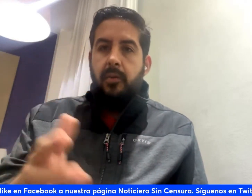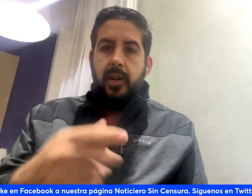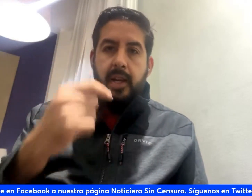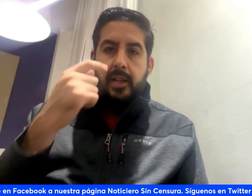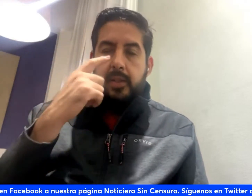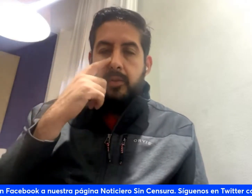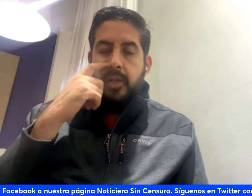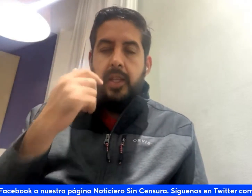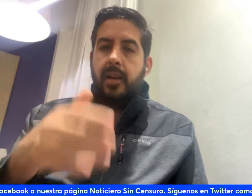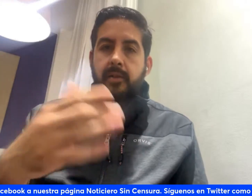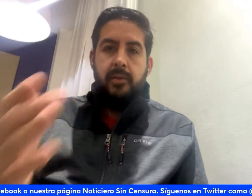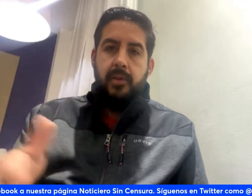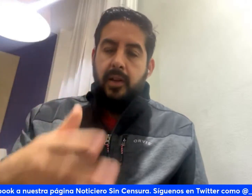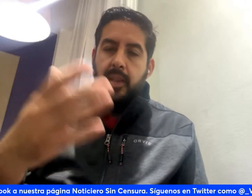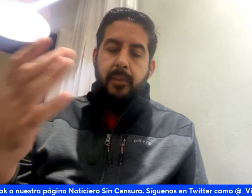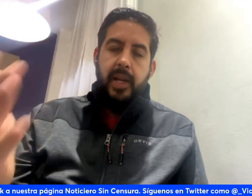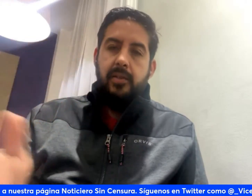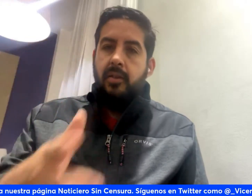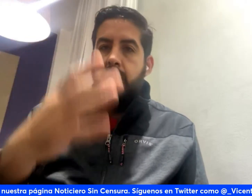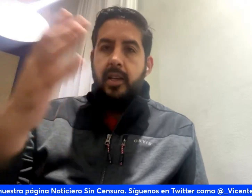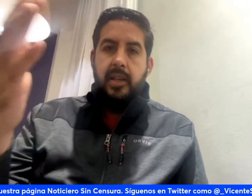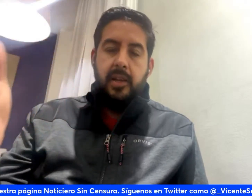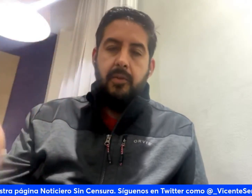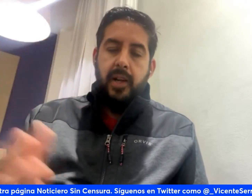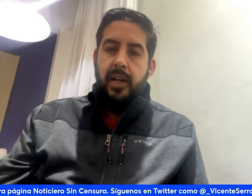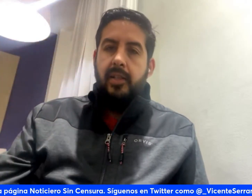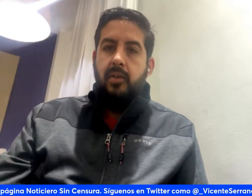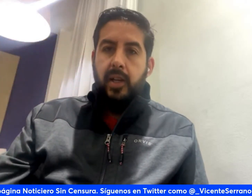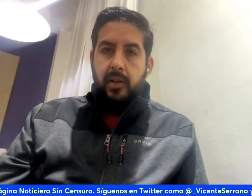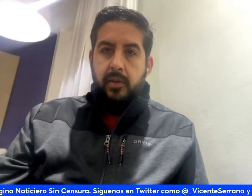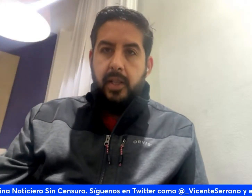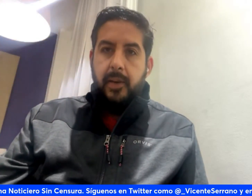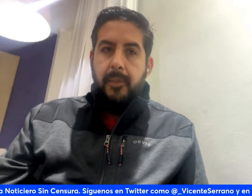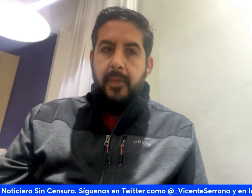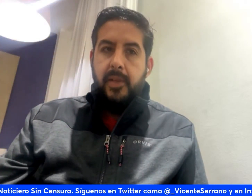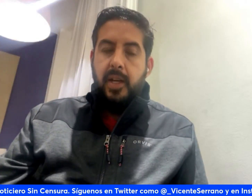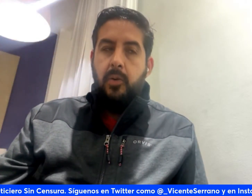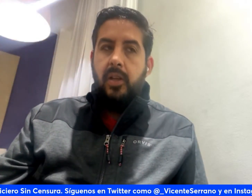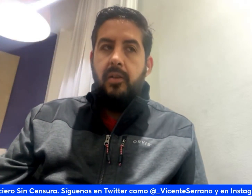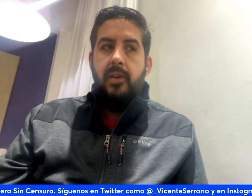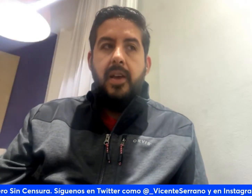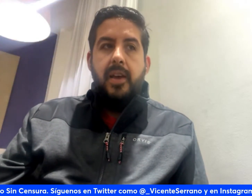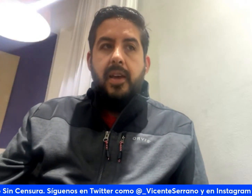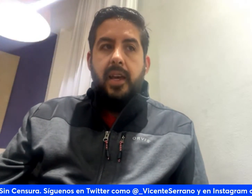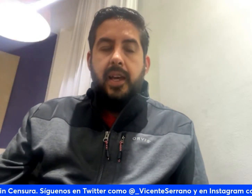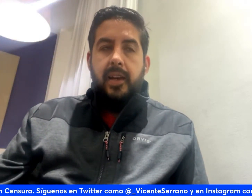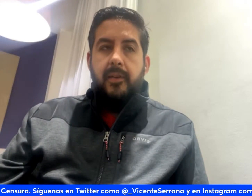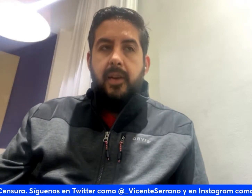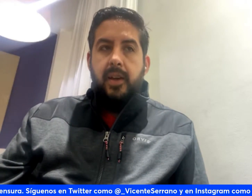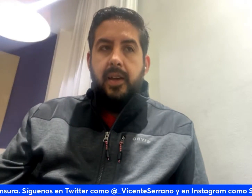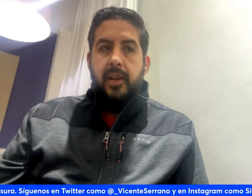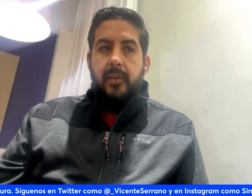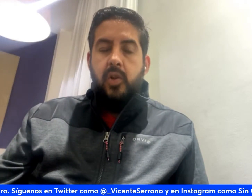de los tribunales unitarios de apelación y tribunales colegiados de circuito en los